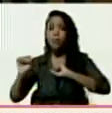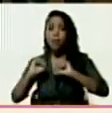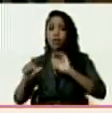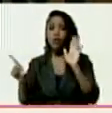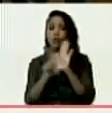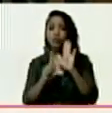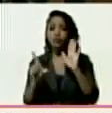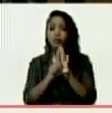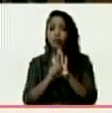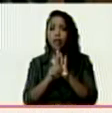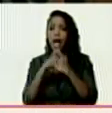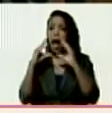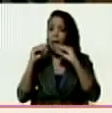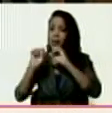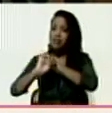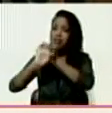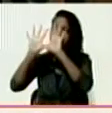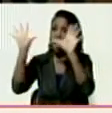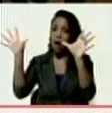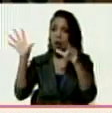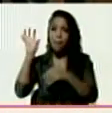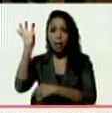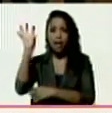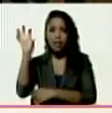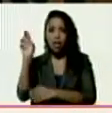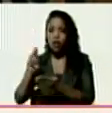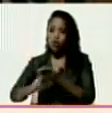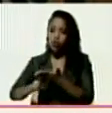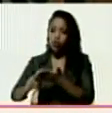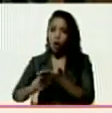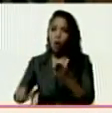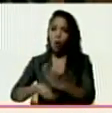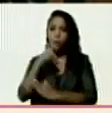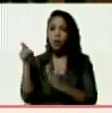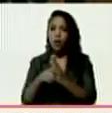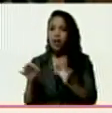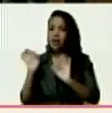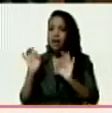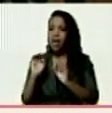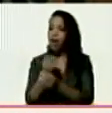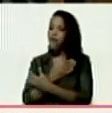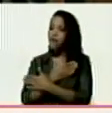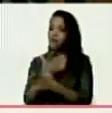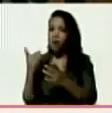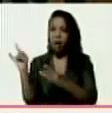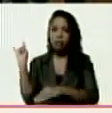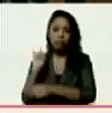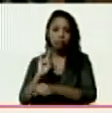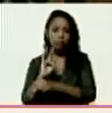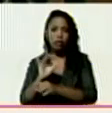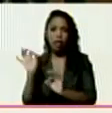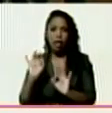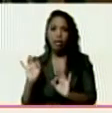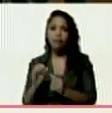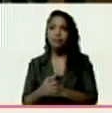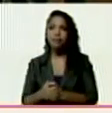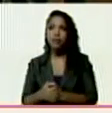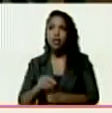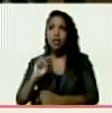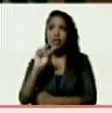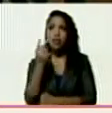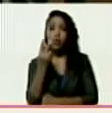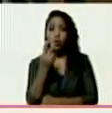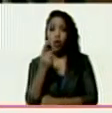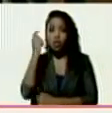legislativo que le hable claro al país con resultados concretos, no más ofertas engañosas. Lo segundo, que si había diputados